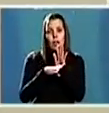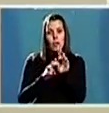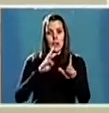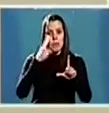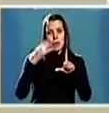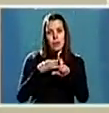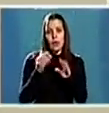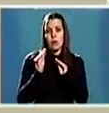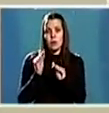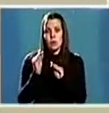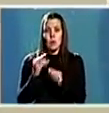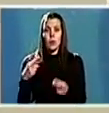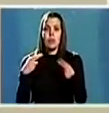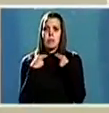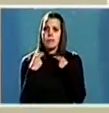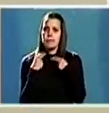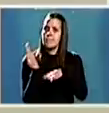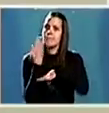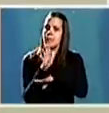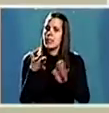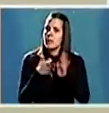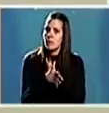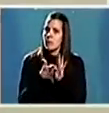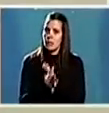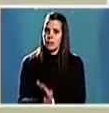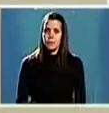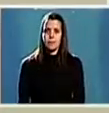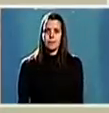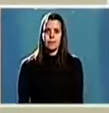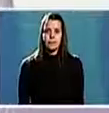na páxina web da Deputación.